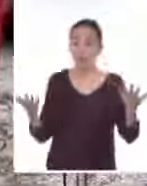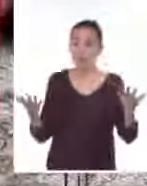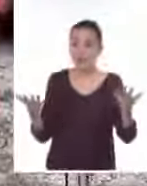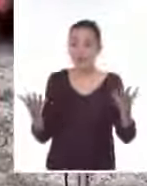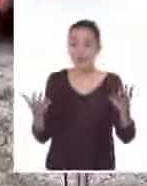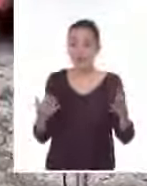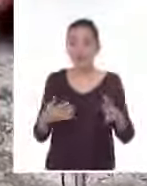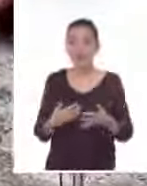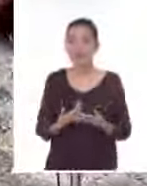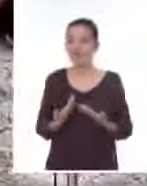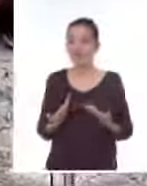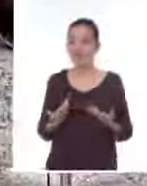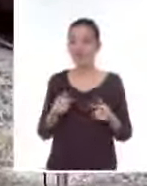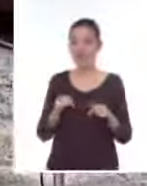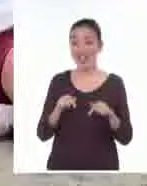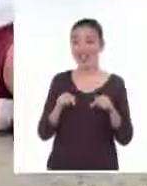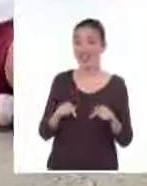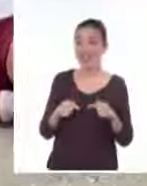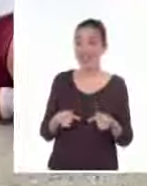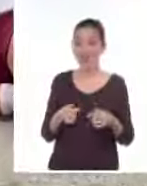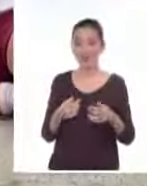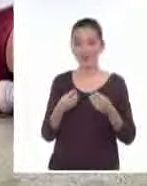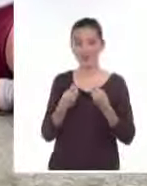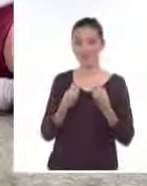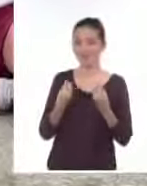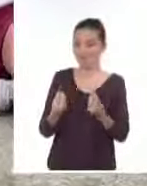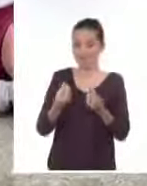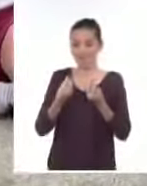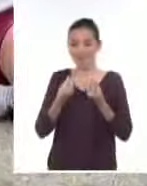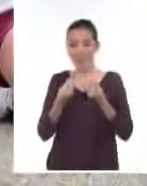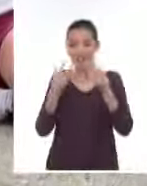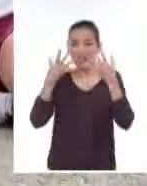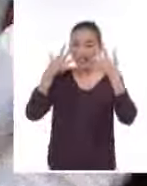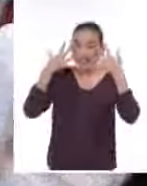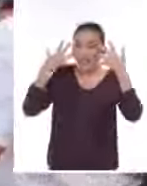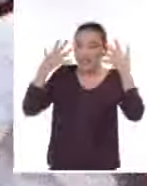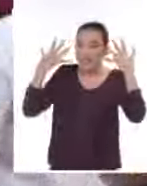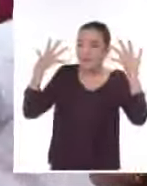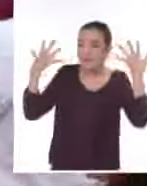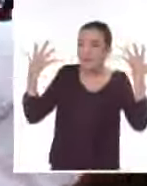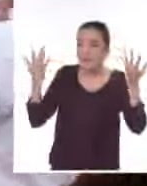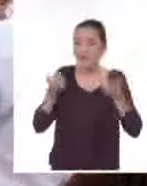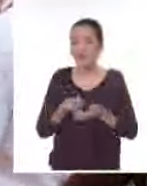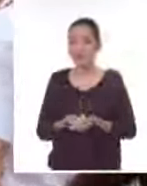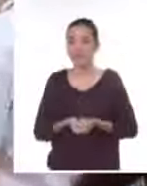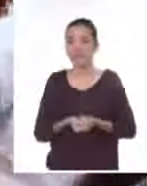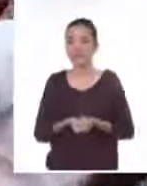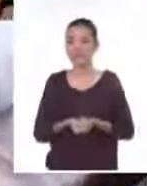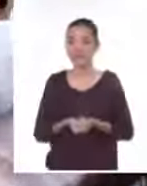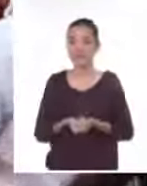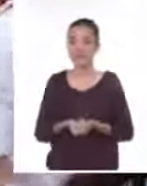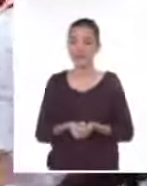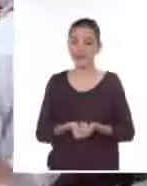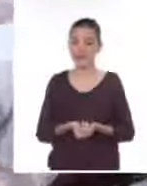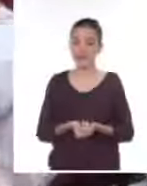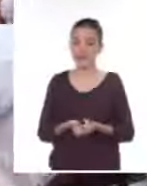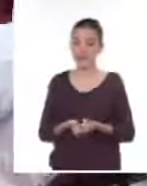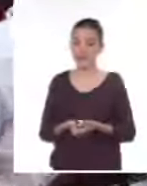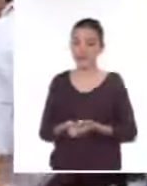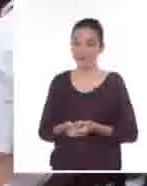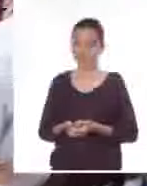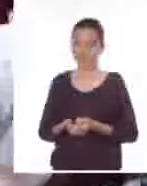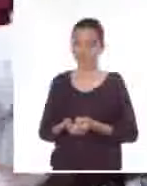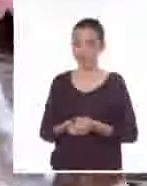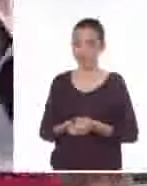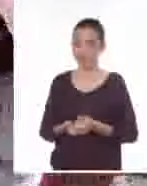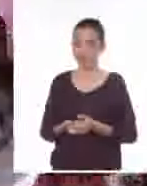en asentamientos alejados de los grandes centros culturales. Desde Santi Spíritus, Wilber Sada y Aileen